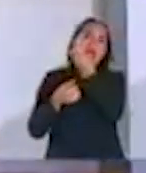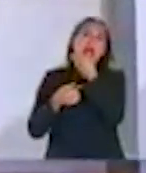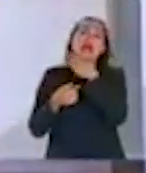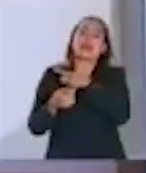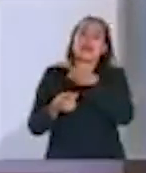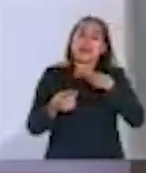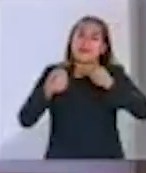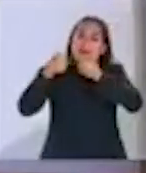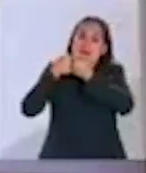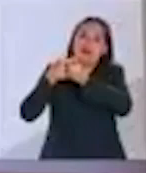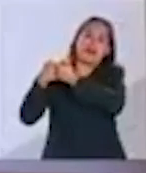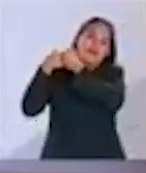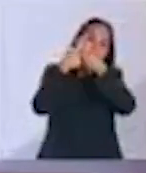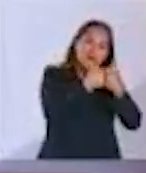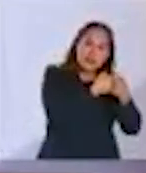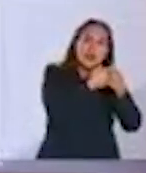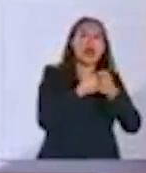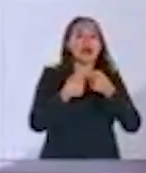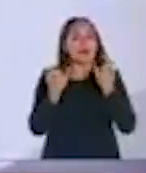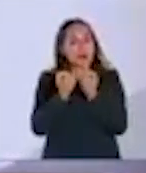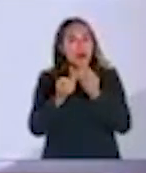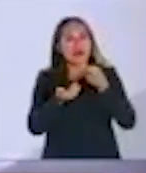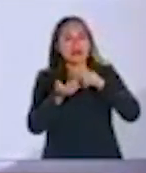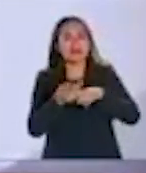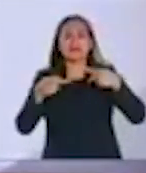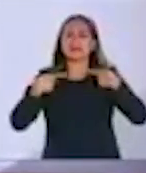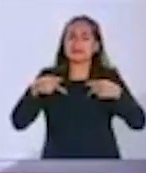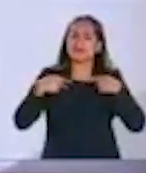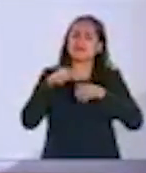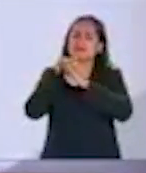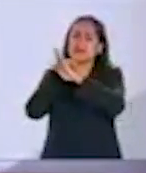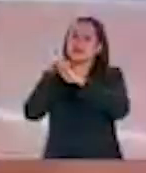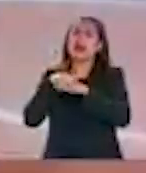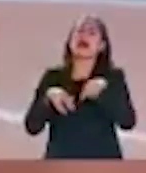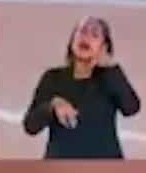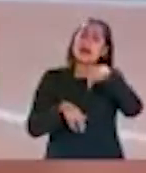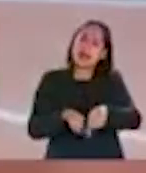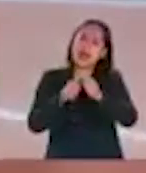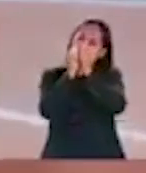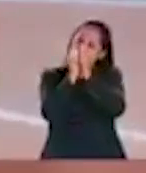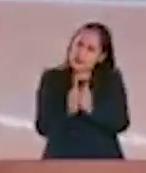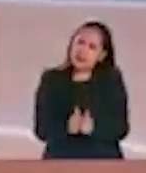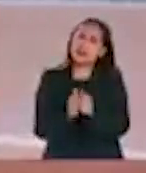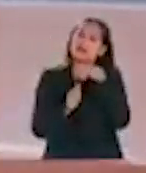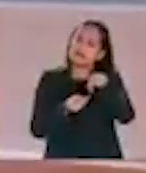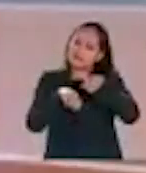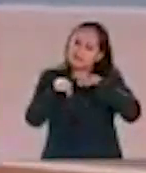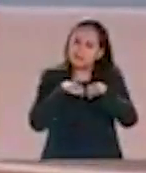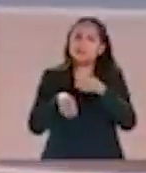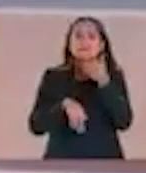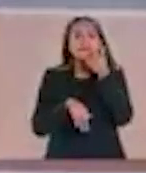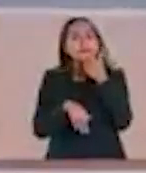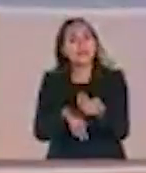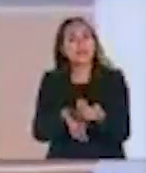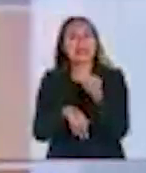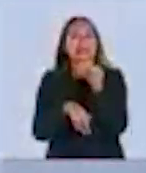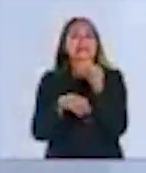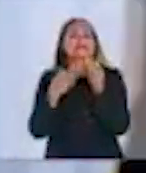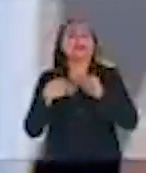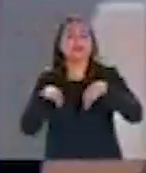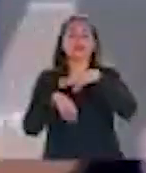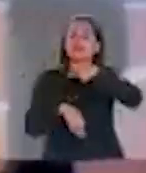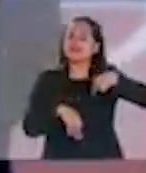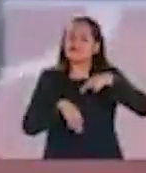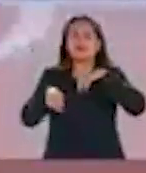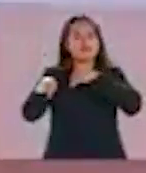migración de dentro del país y que ha sabido también absorber migrantes que son repatriados tenemos que trabajar para fortalecer la frontera